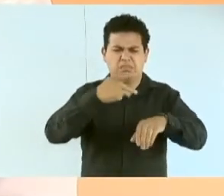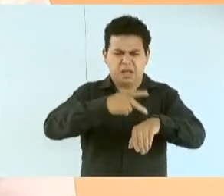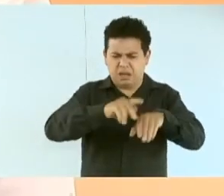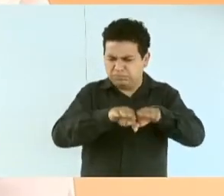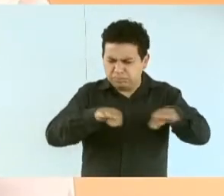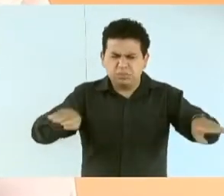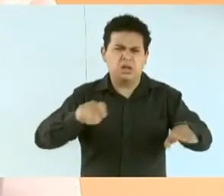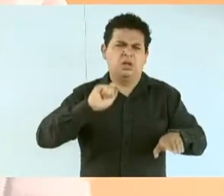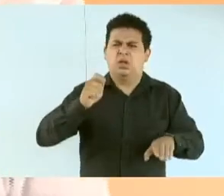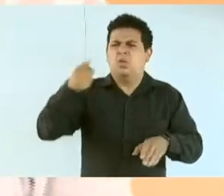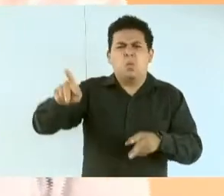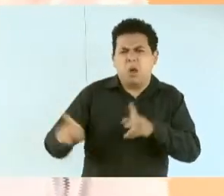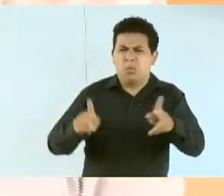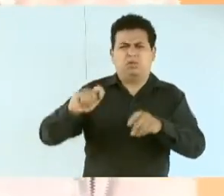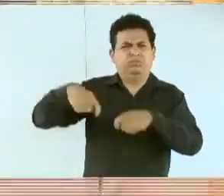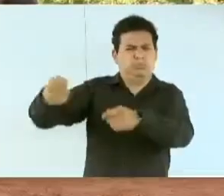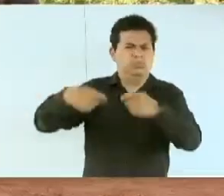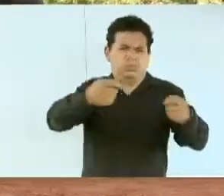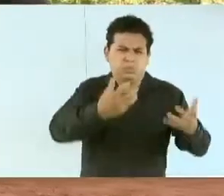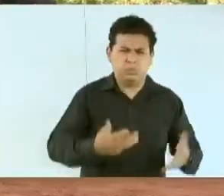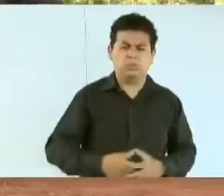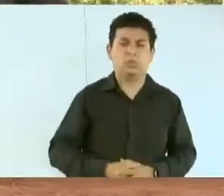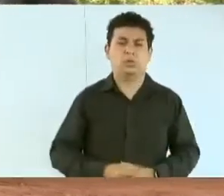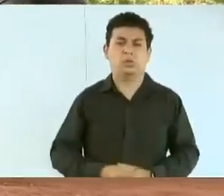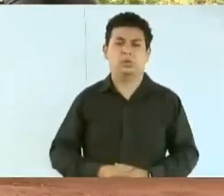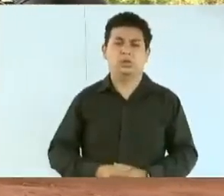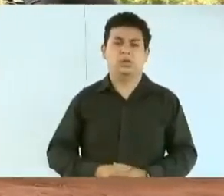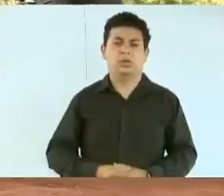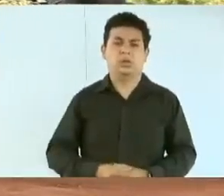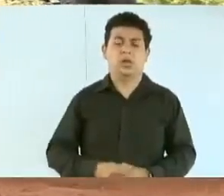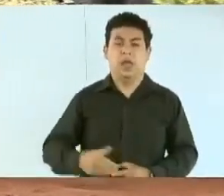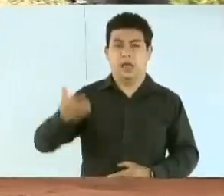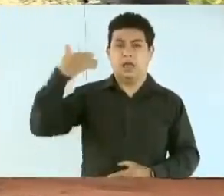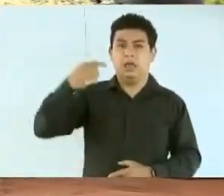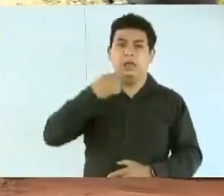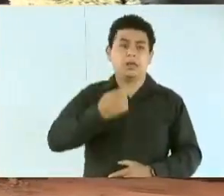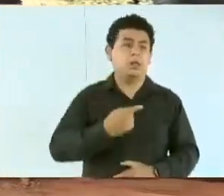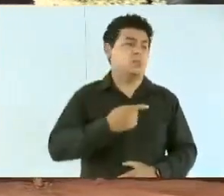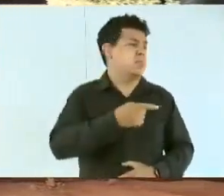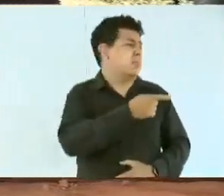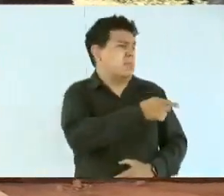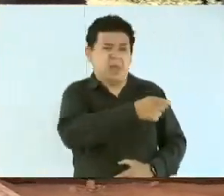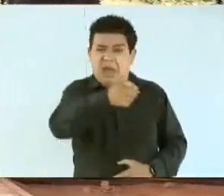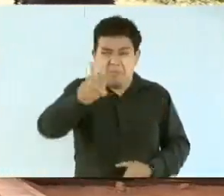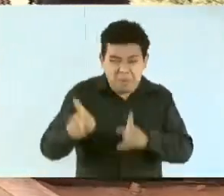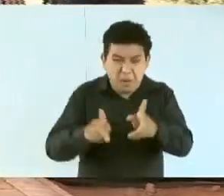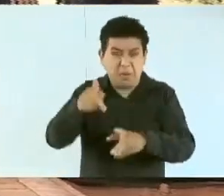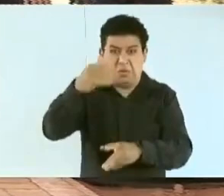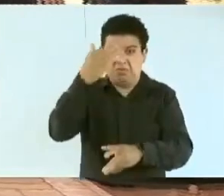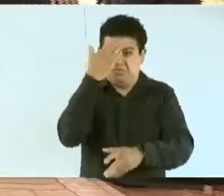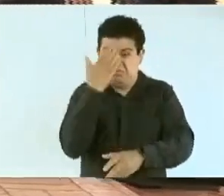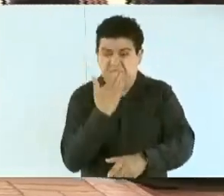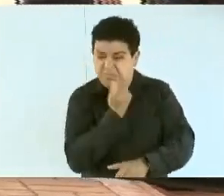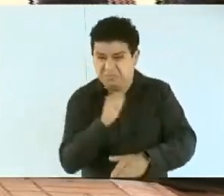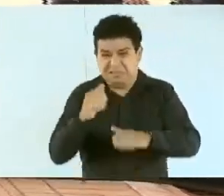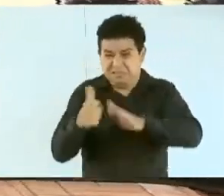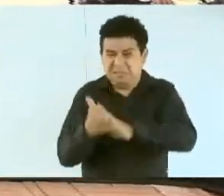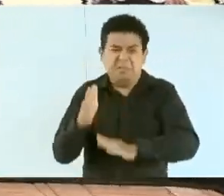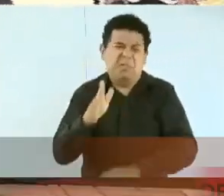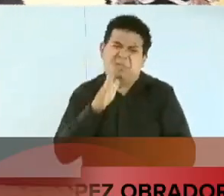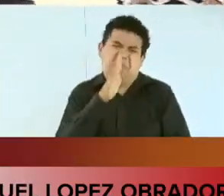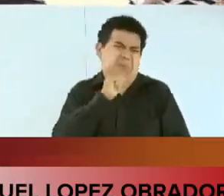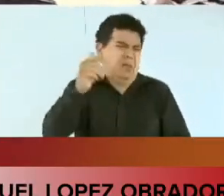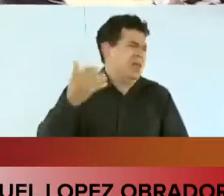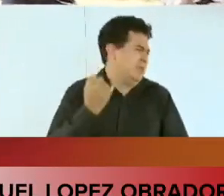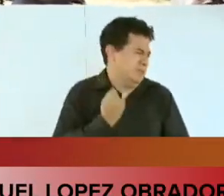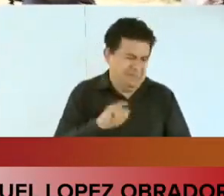Les decían los técnicos antes, es que ustedes no tienen capacidad técnica, ustedes no